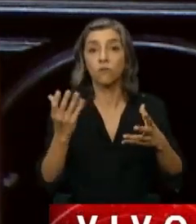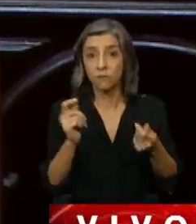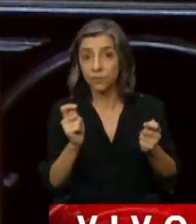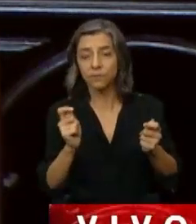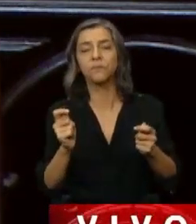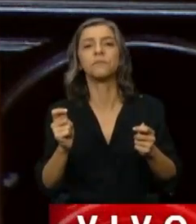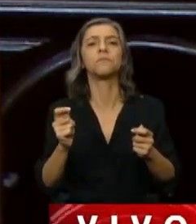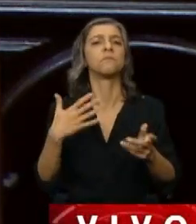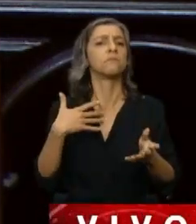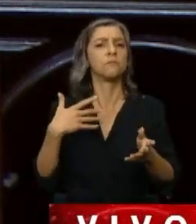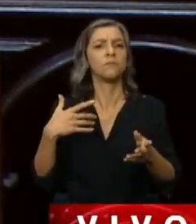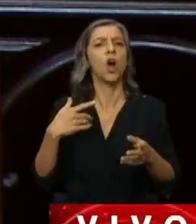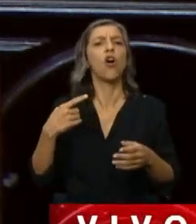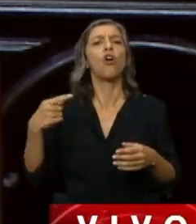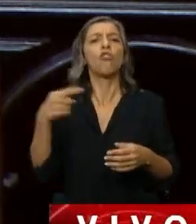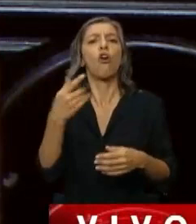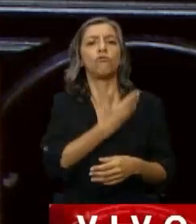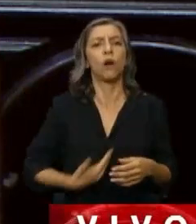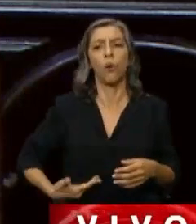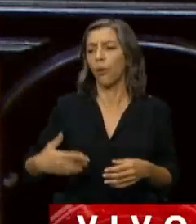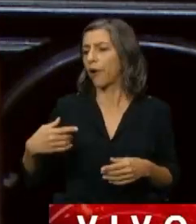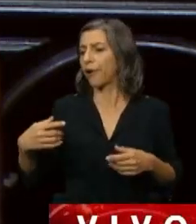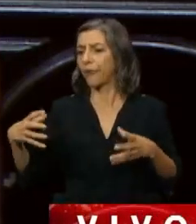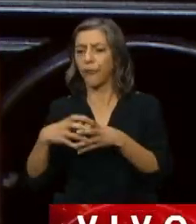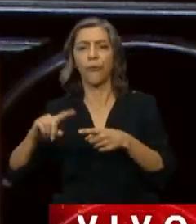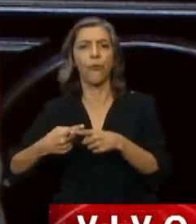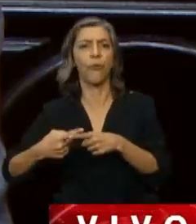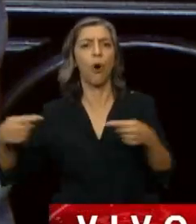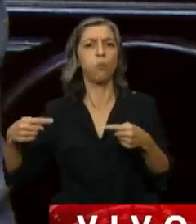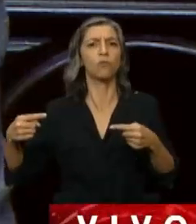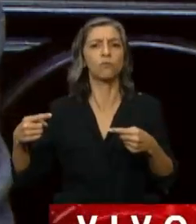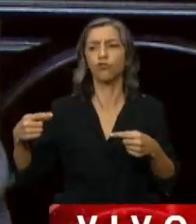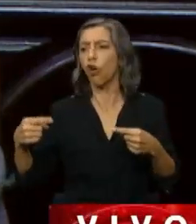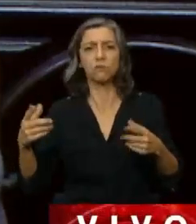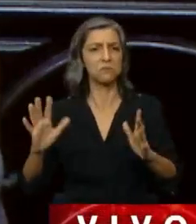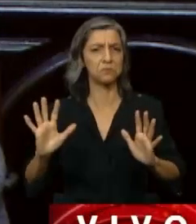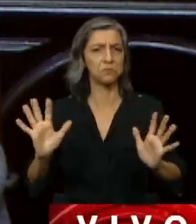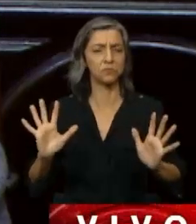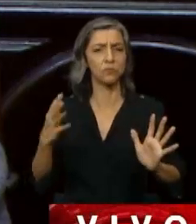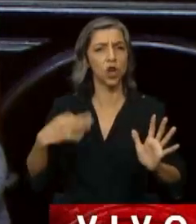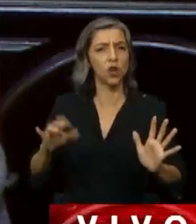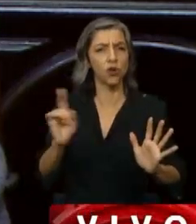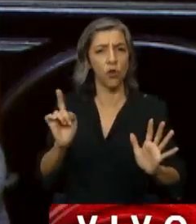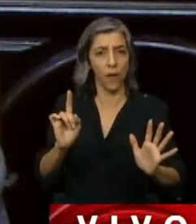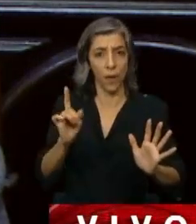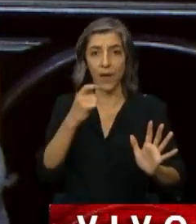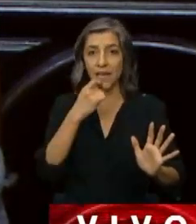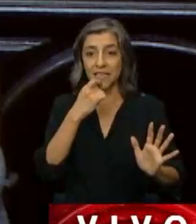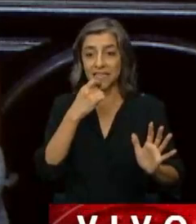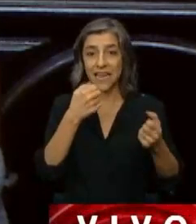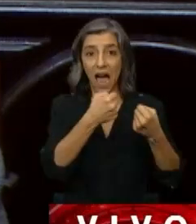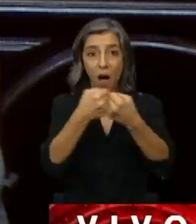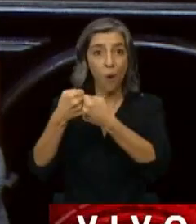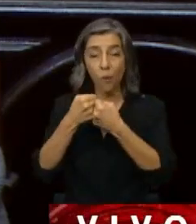naturalmente contra el gobierno. Si no hay acuerdo, no debe haber reforma. Y yo adhiero a estas expresiones de